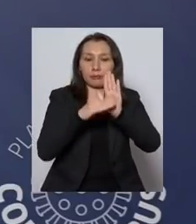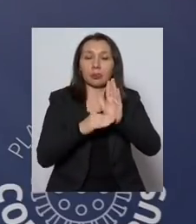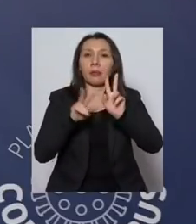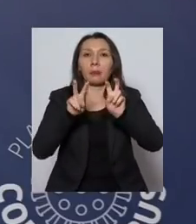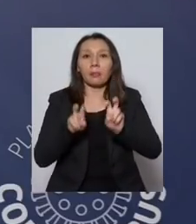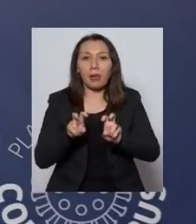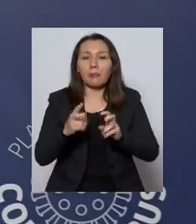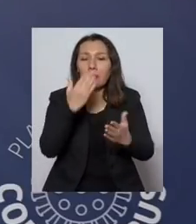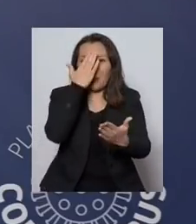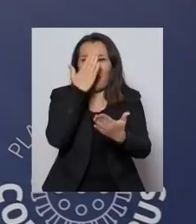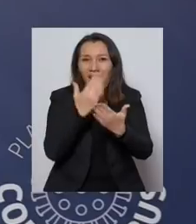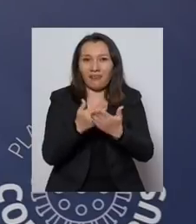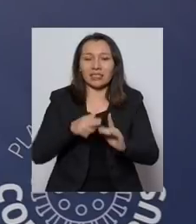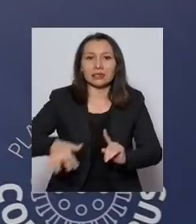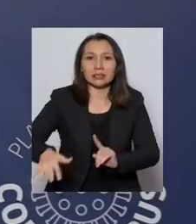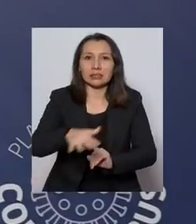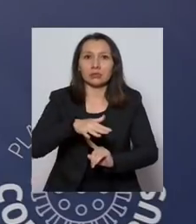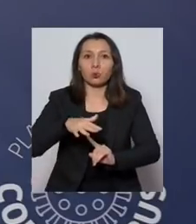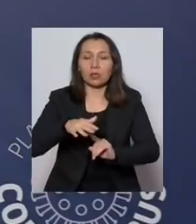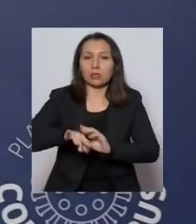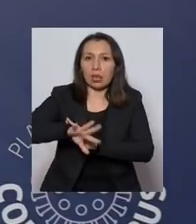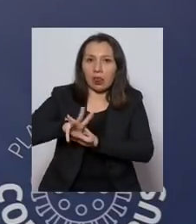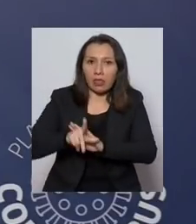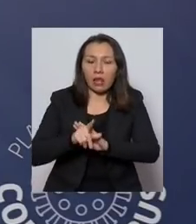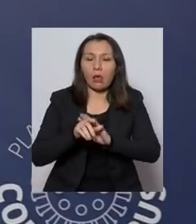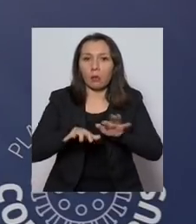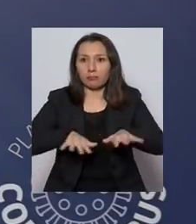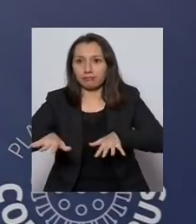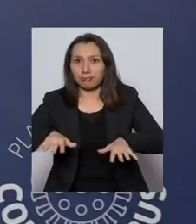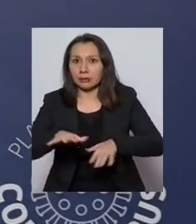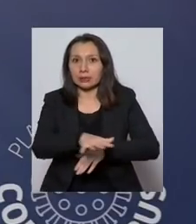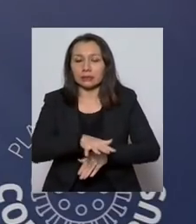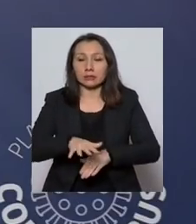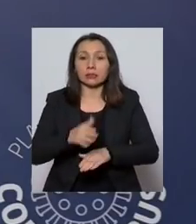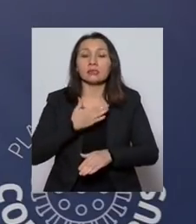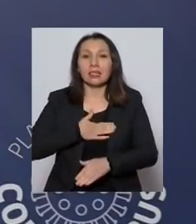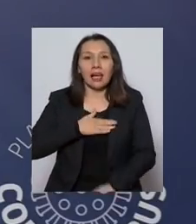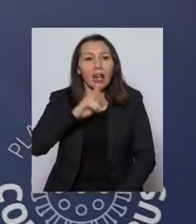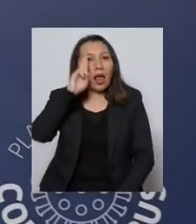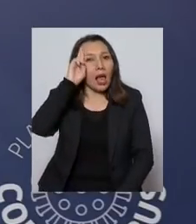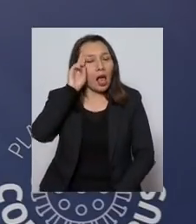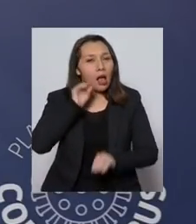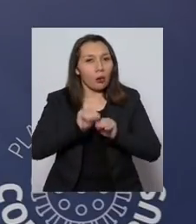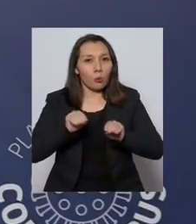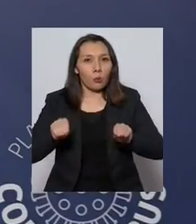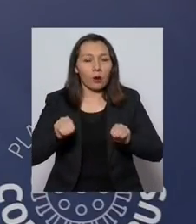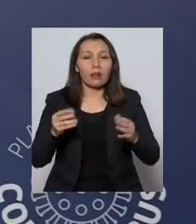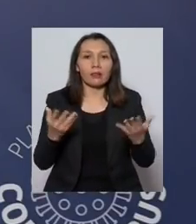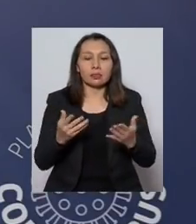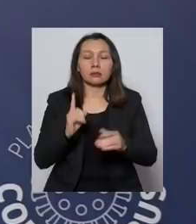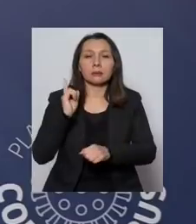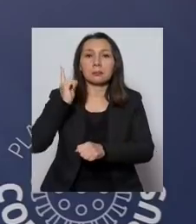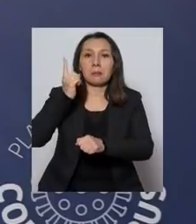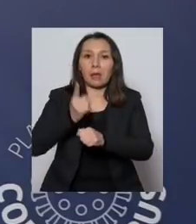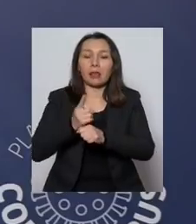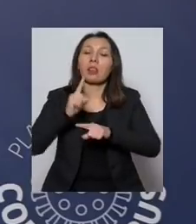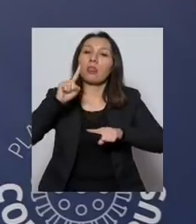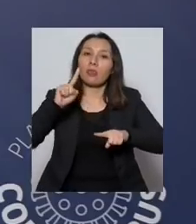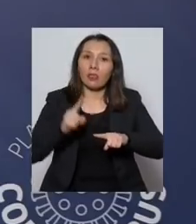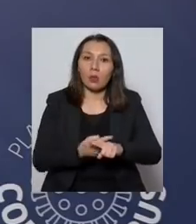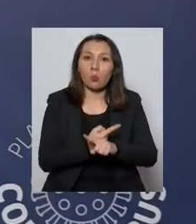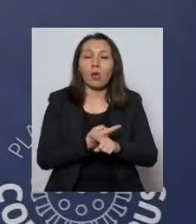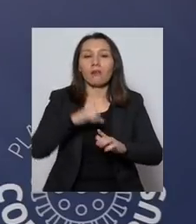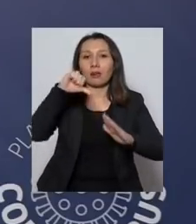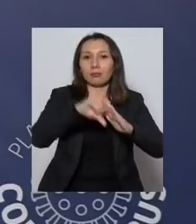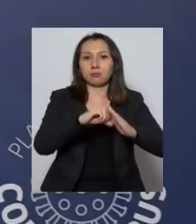adoptado para enfrentar las situaciones de delincuencia. Quisiera recordar que se ha establecido nuevamente